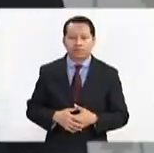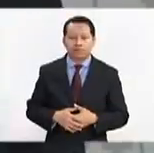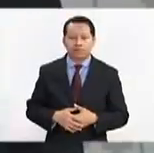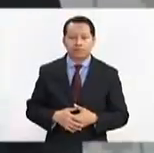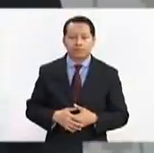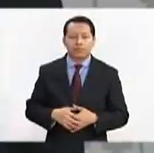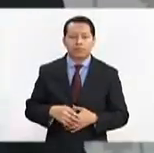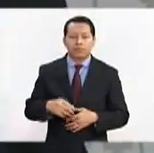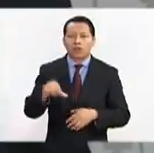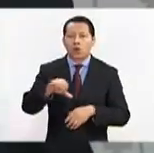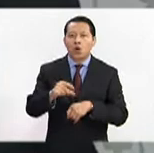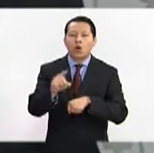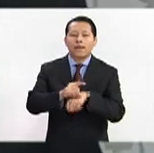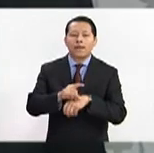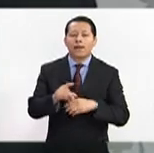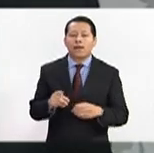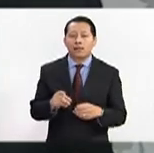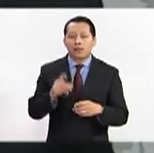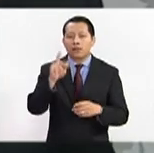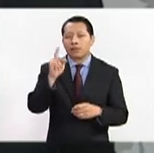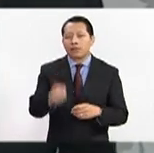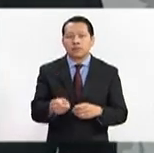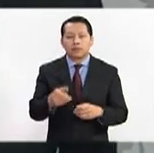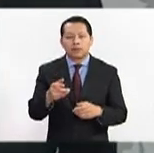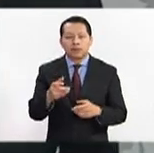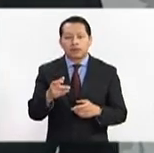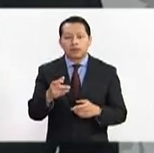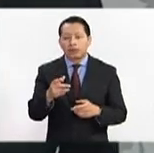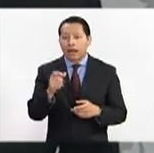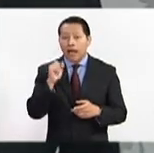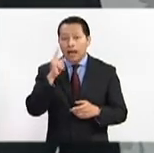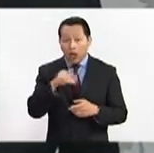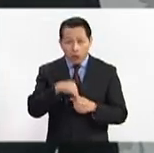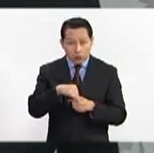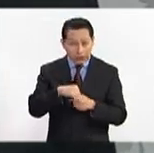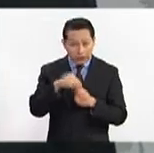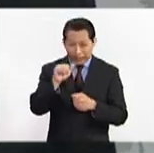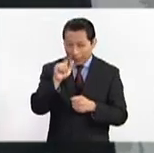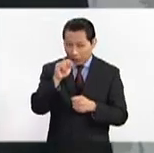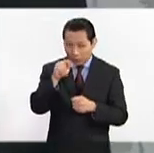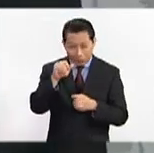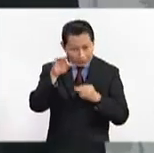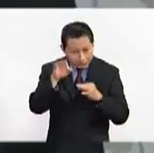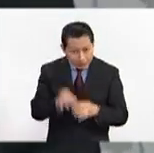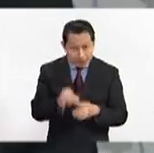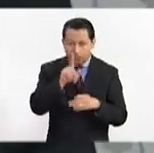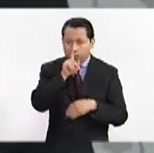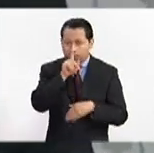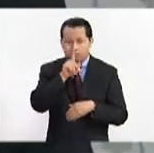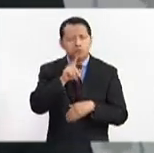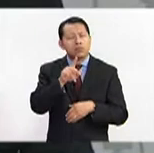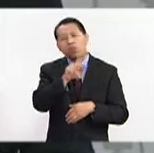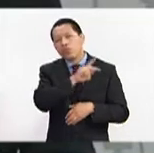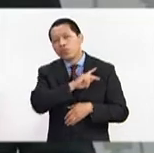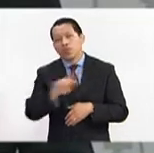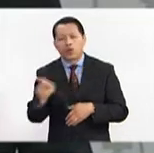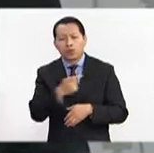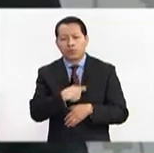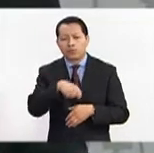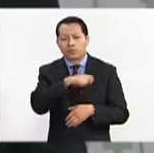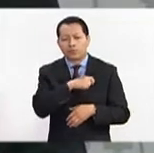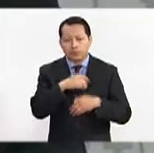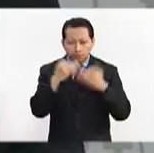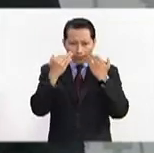Hoy no ha habido un referéndum de autodeterminación en Cataluña. Hoy todos los españoles hemos